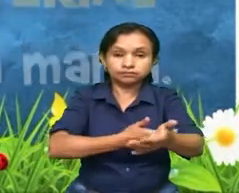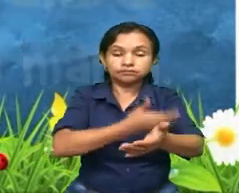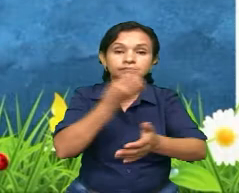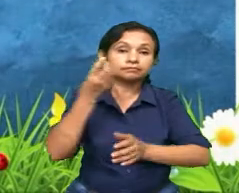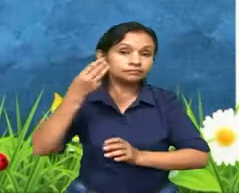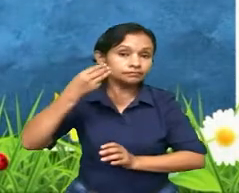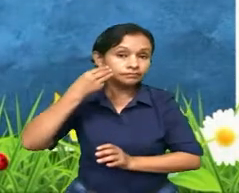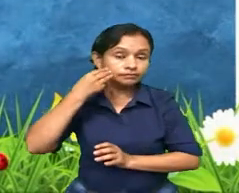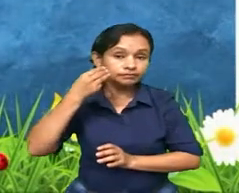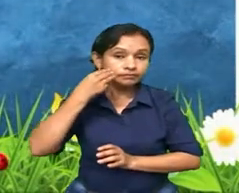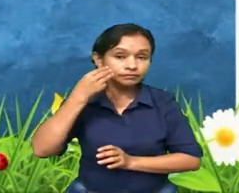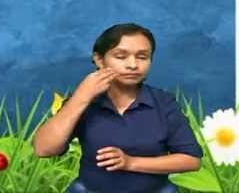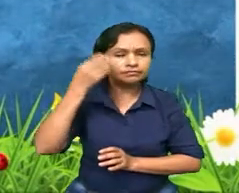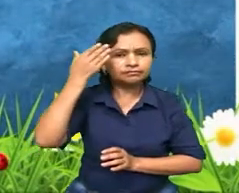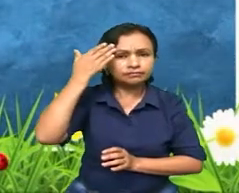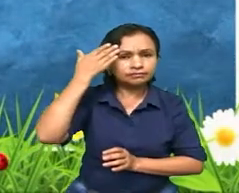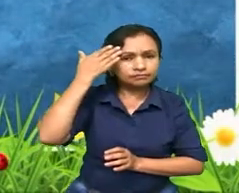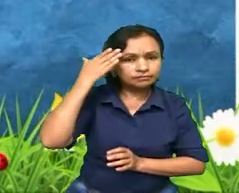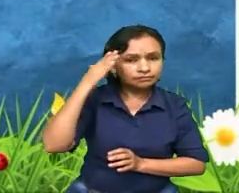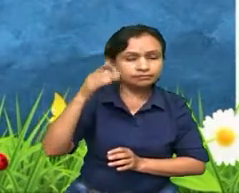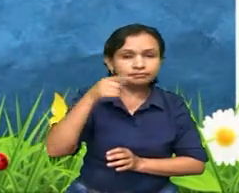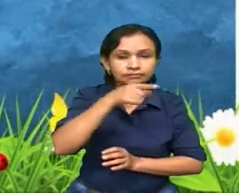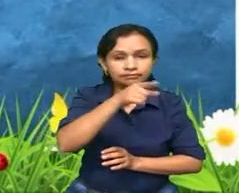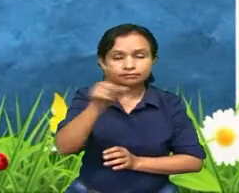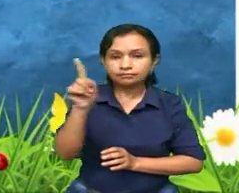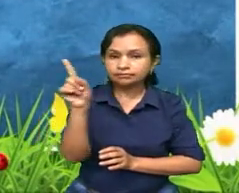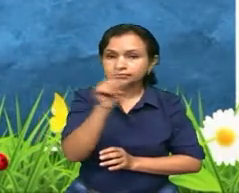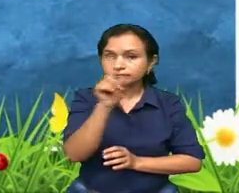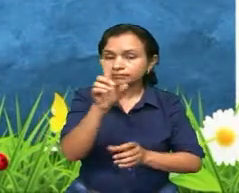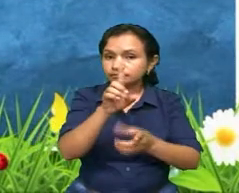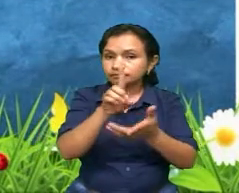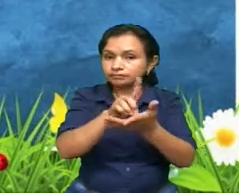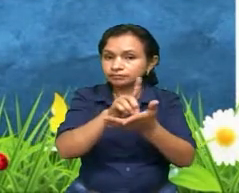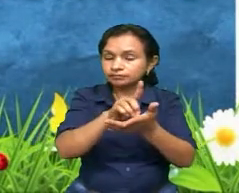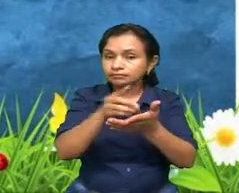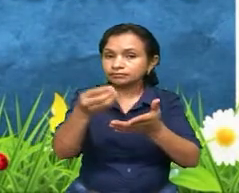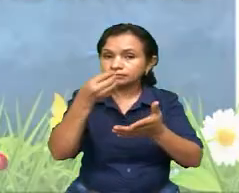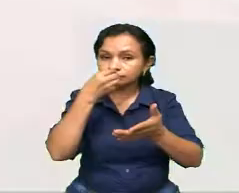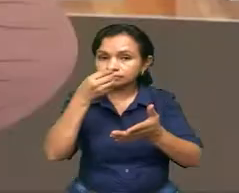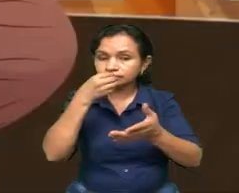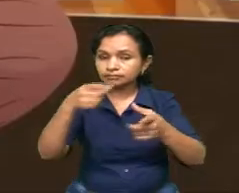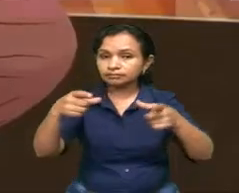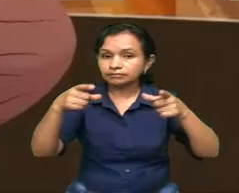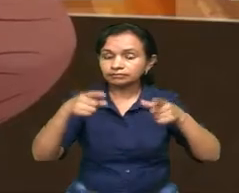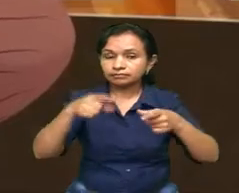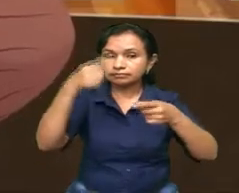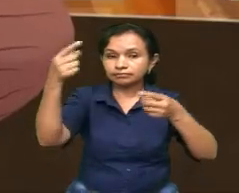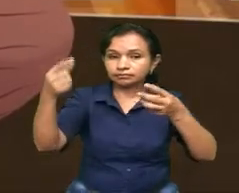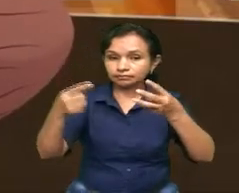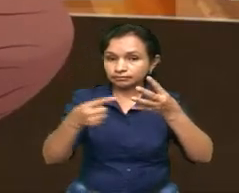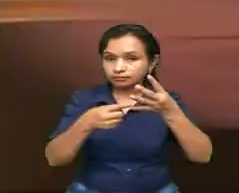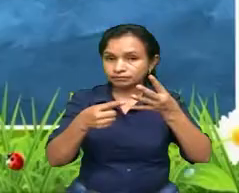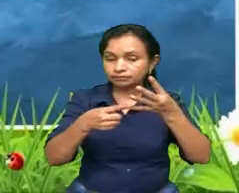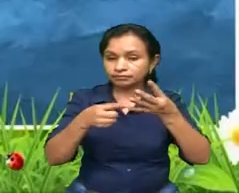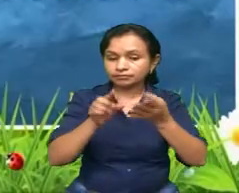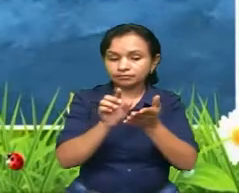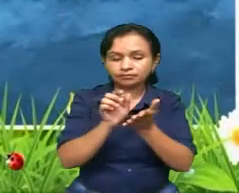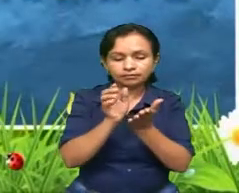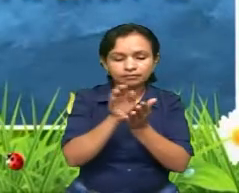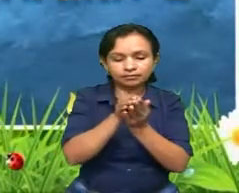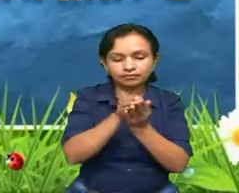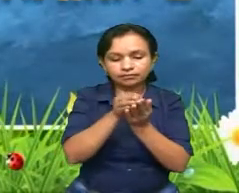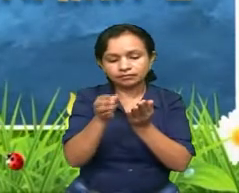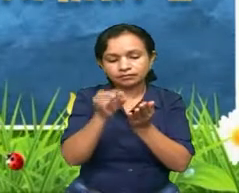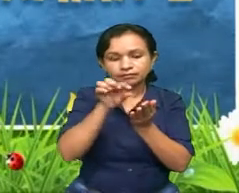mamá. Ahora ya lo sabes, así que no dudes en consumirlo. 4. Almendras. Ya sea